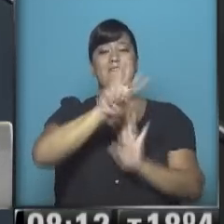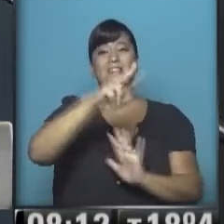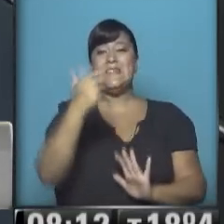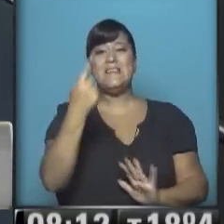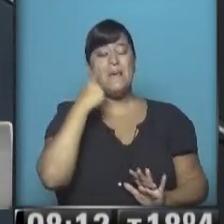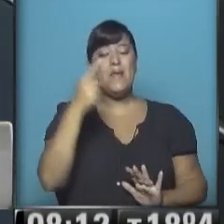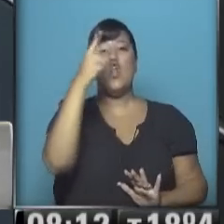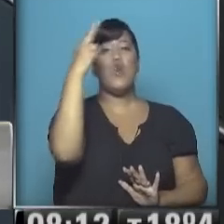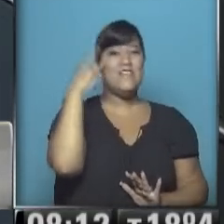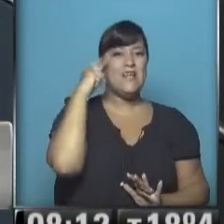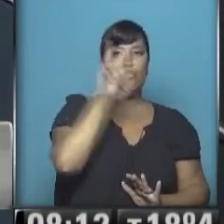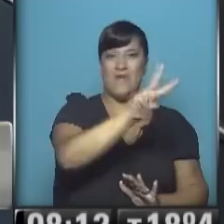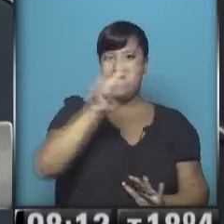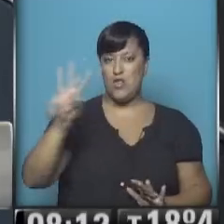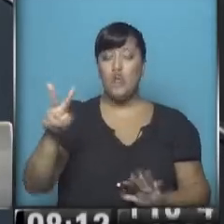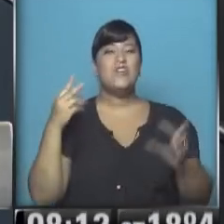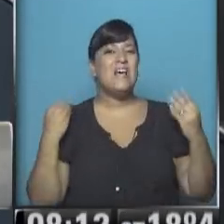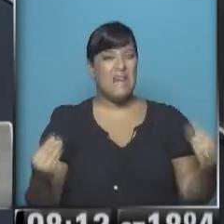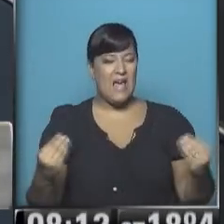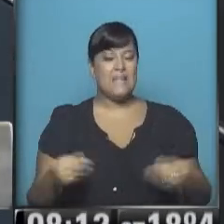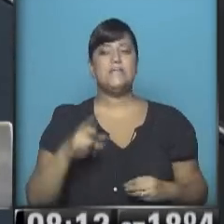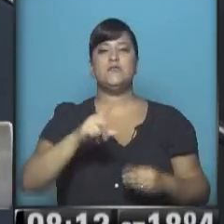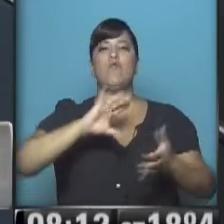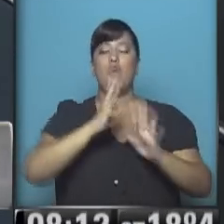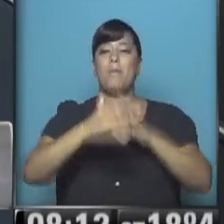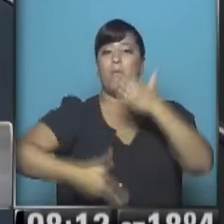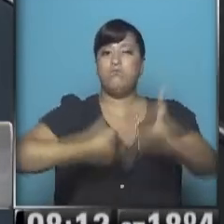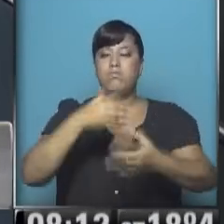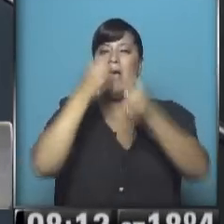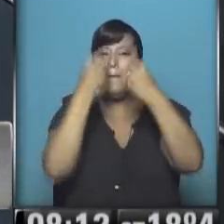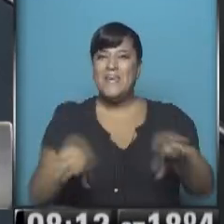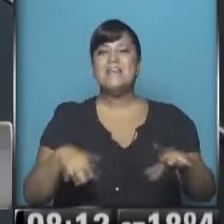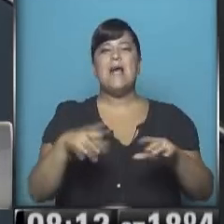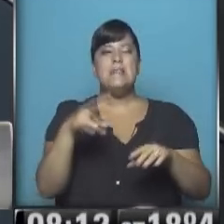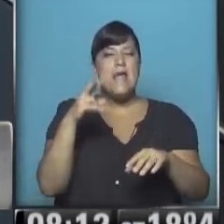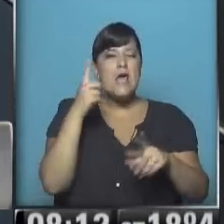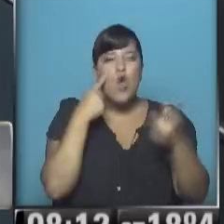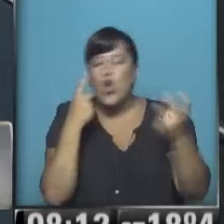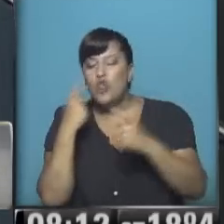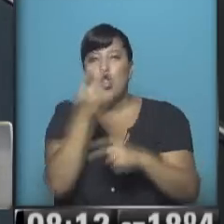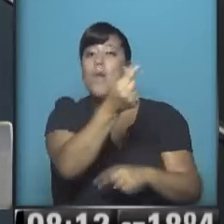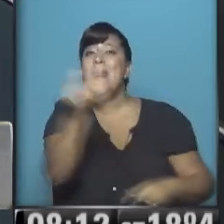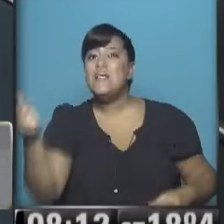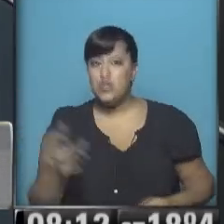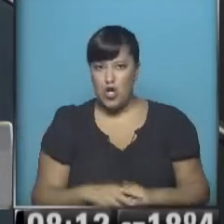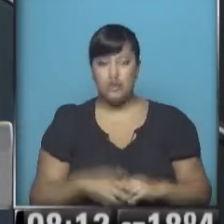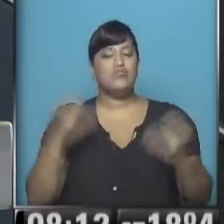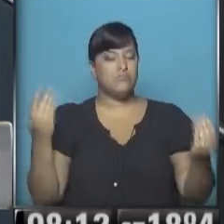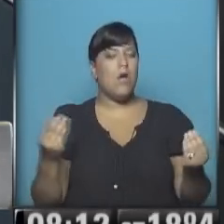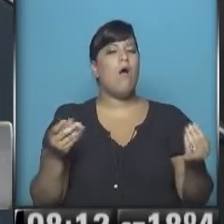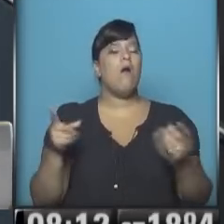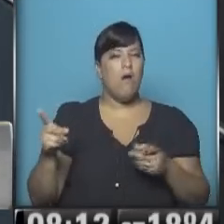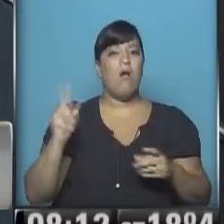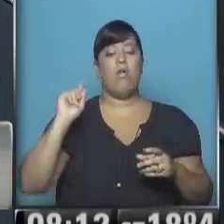26922 esto es la puesta en vigencia del observatorio de precios de con la medición de la